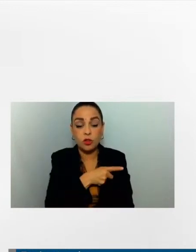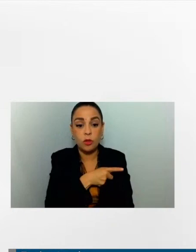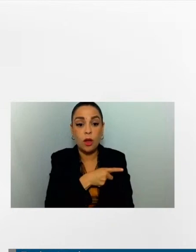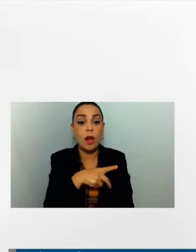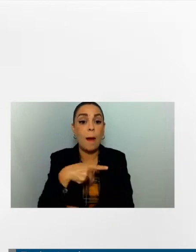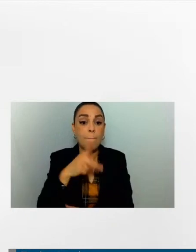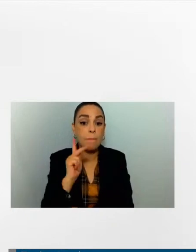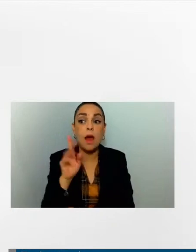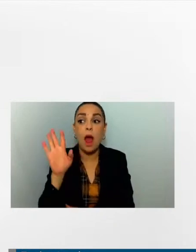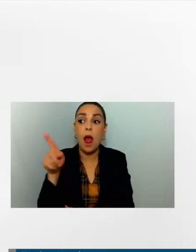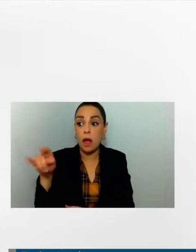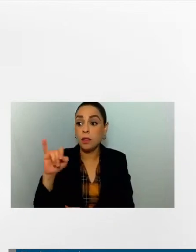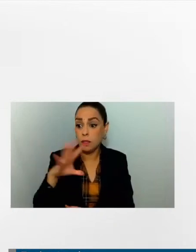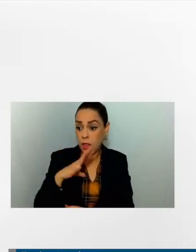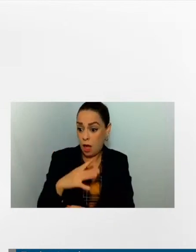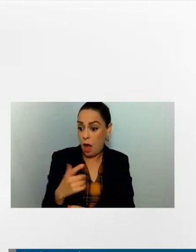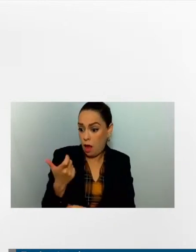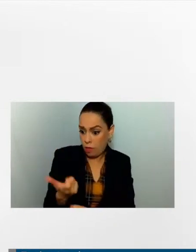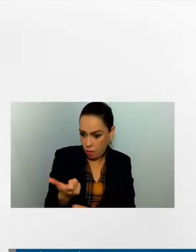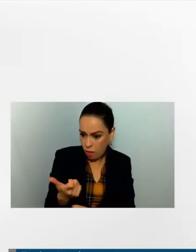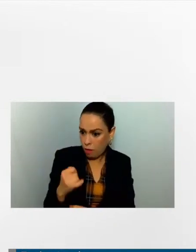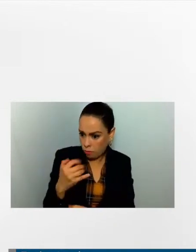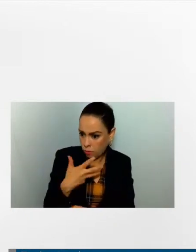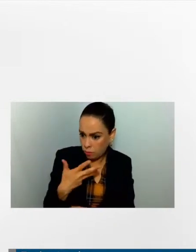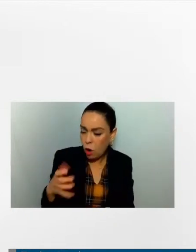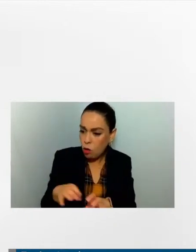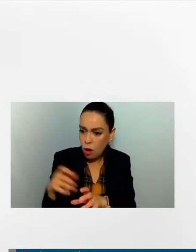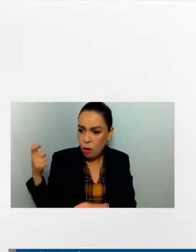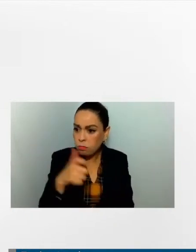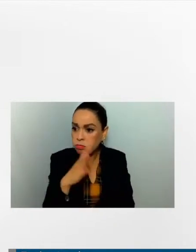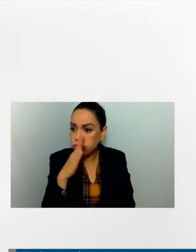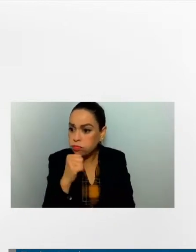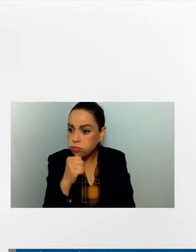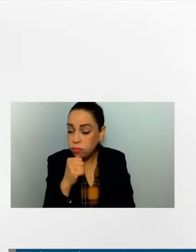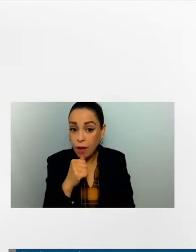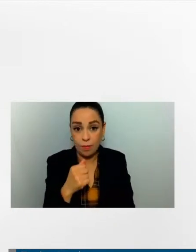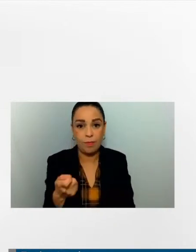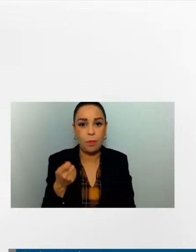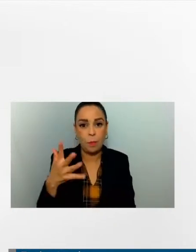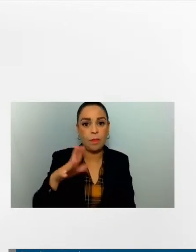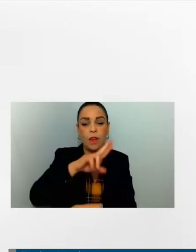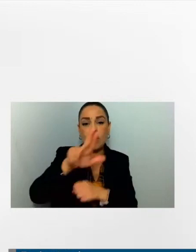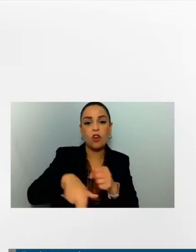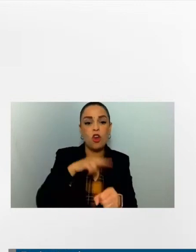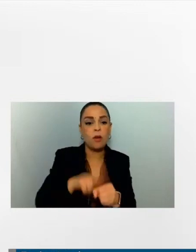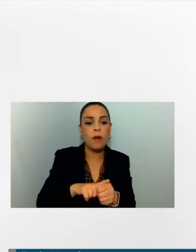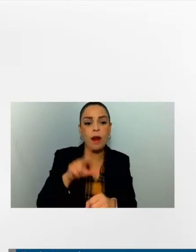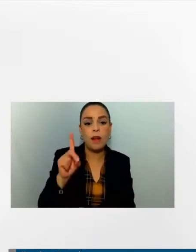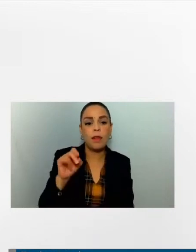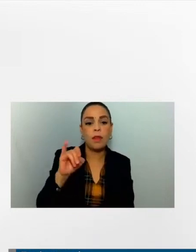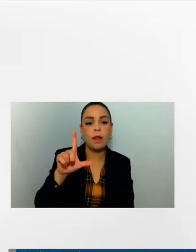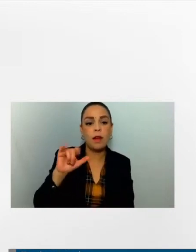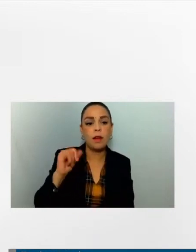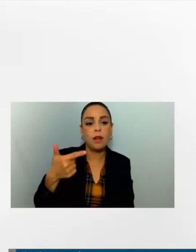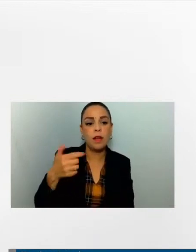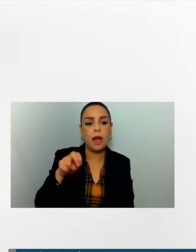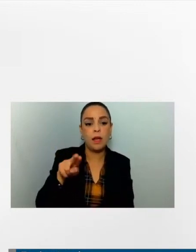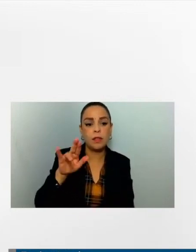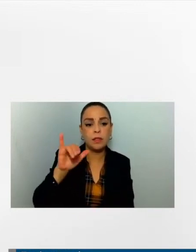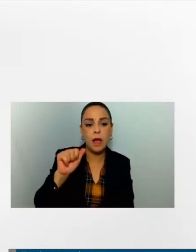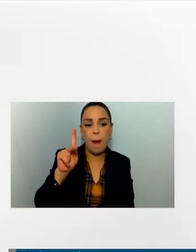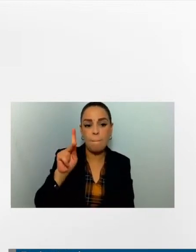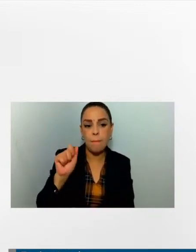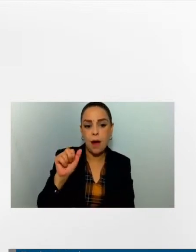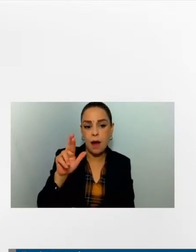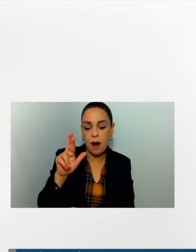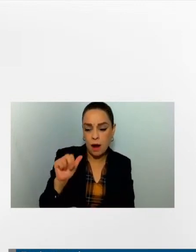para solventarse. Pero eso de la normal diligencia para solventarse nos permitiría discutir un caso en el que